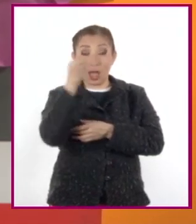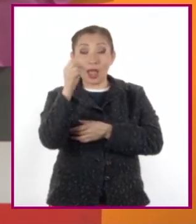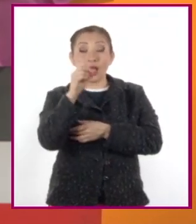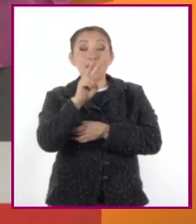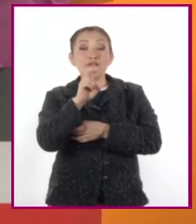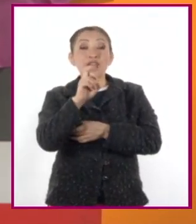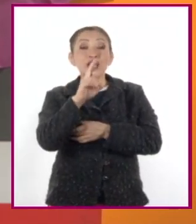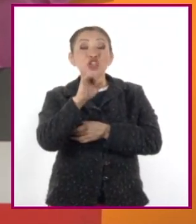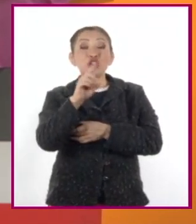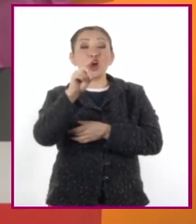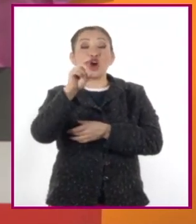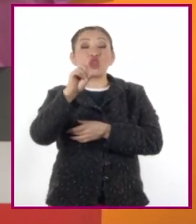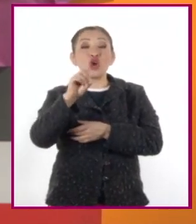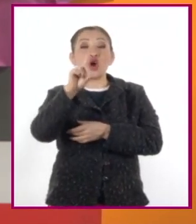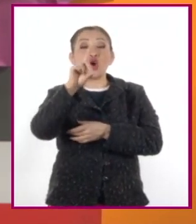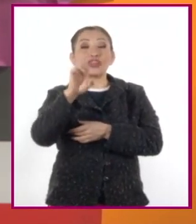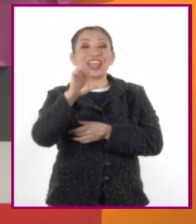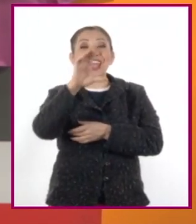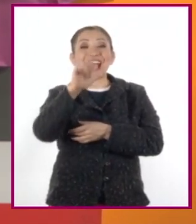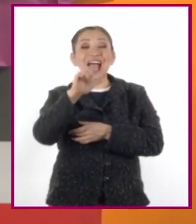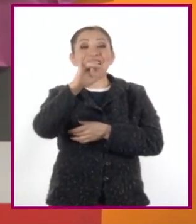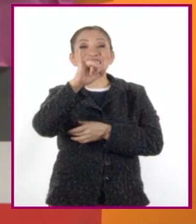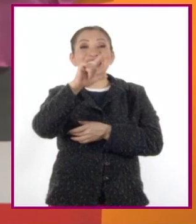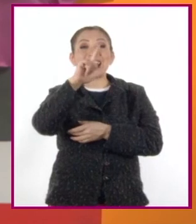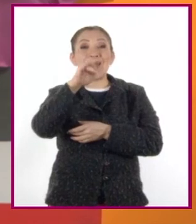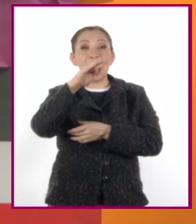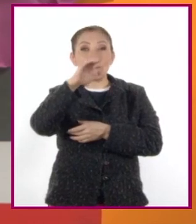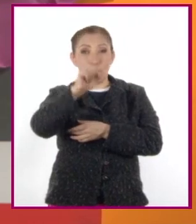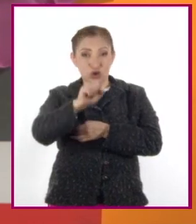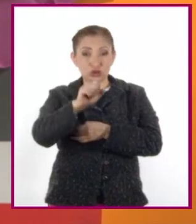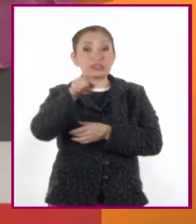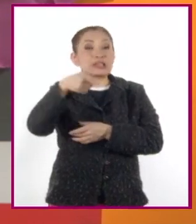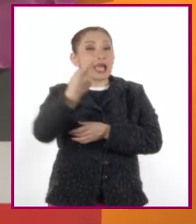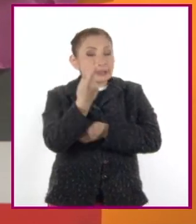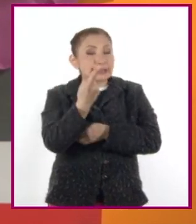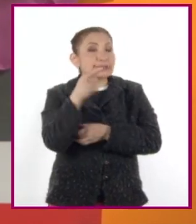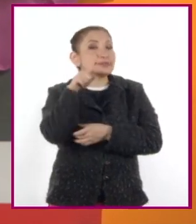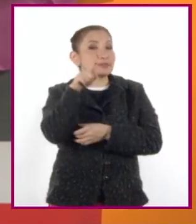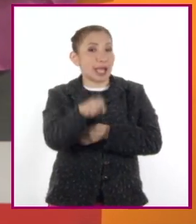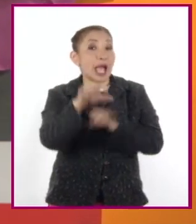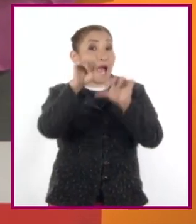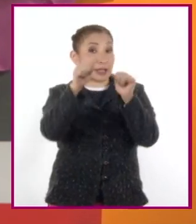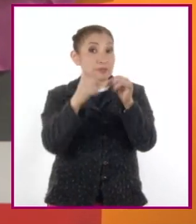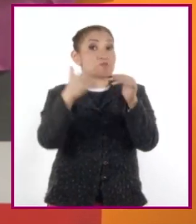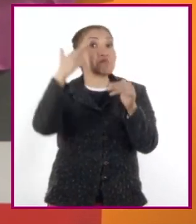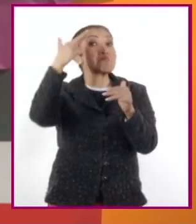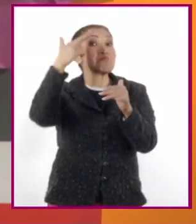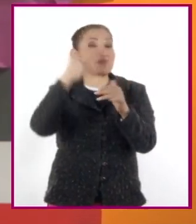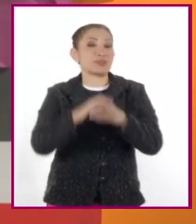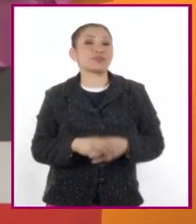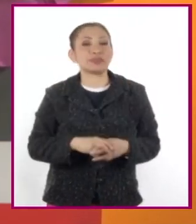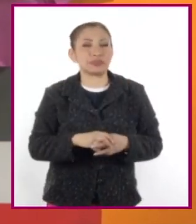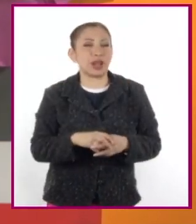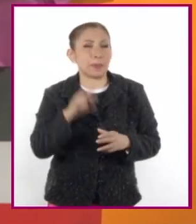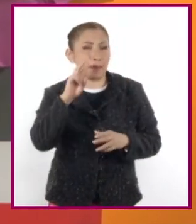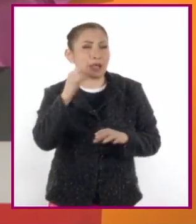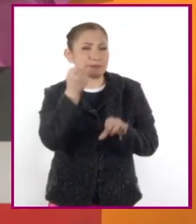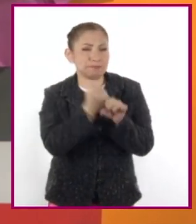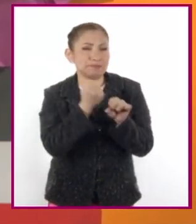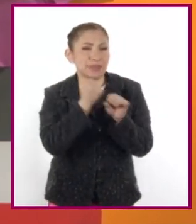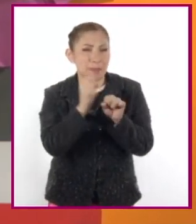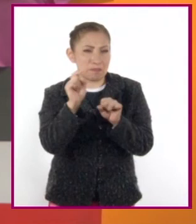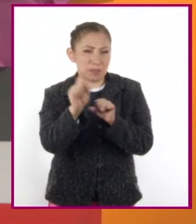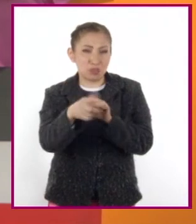versos dodecasílabos, por lo tanto es considerado de arte mayor. Vamos a poner en práctica